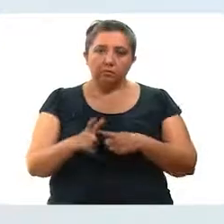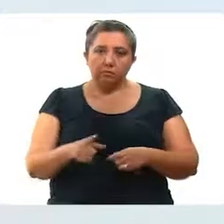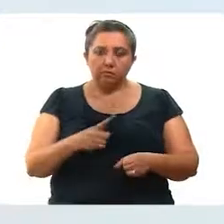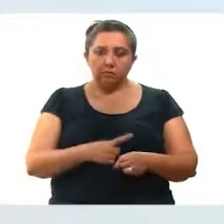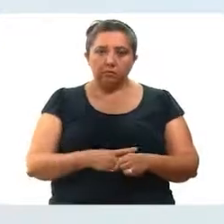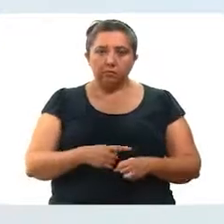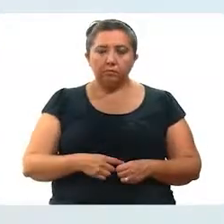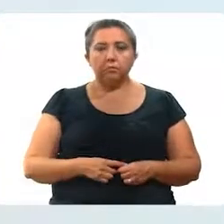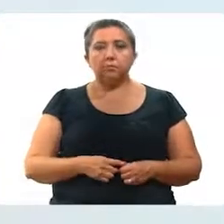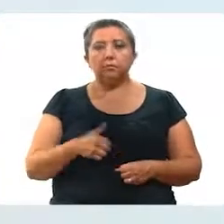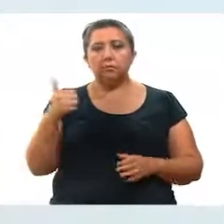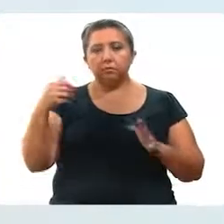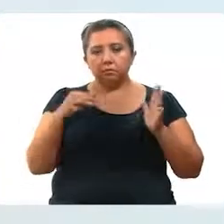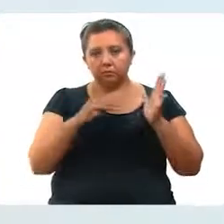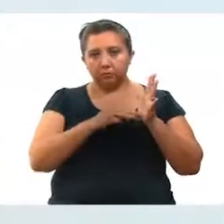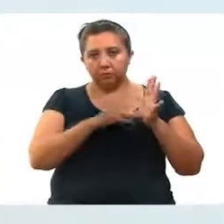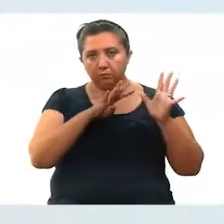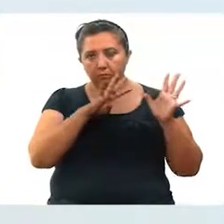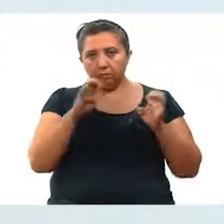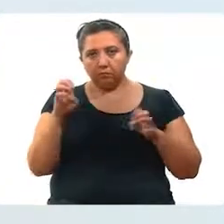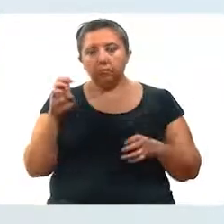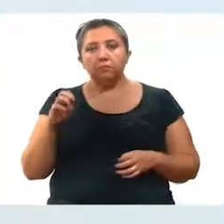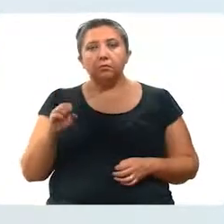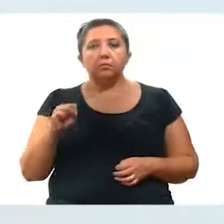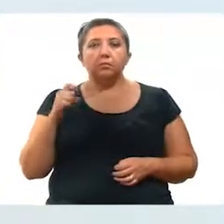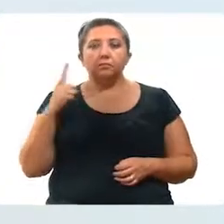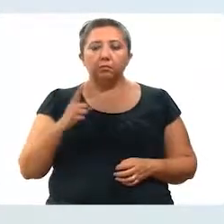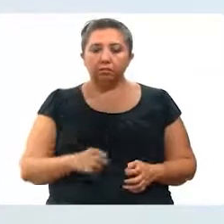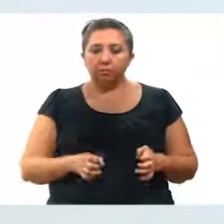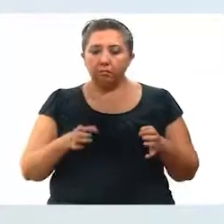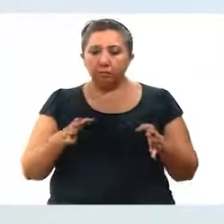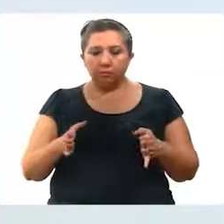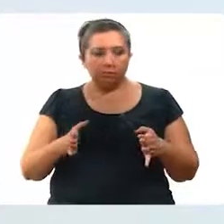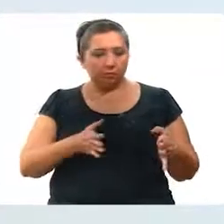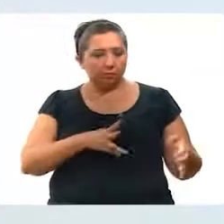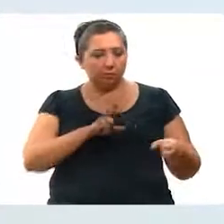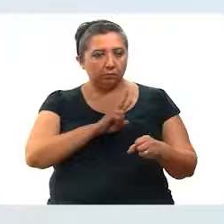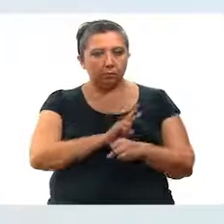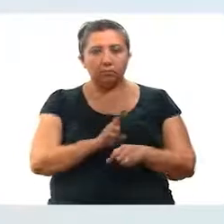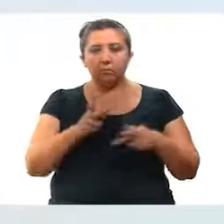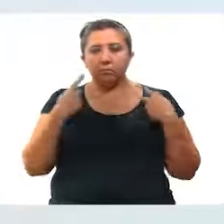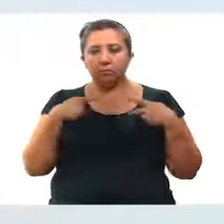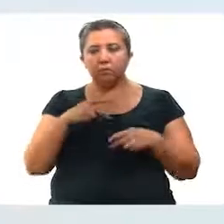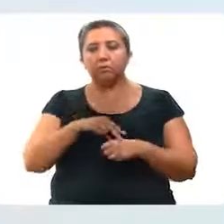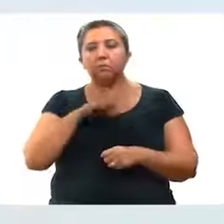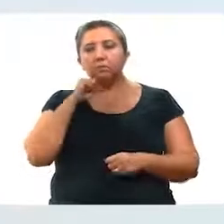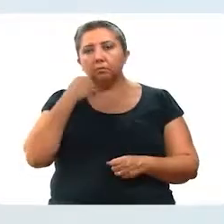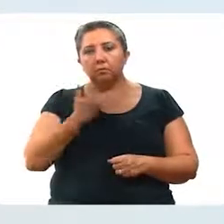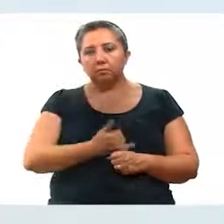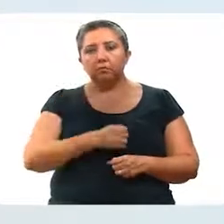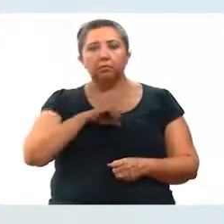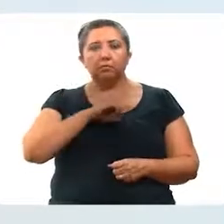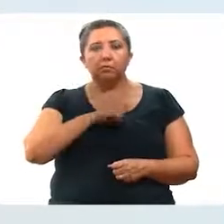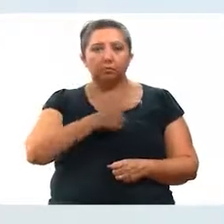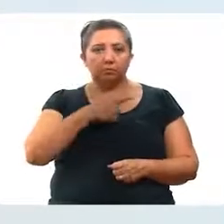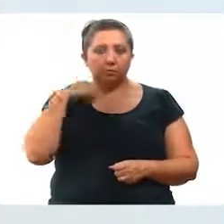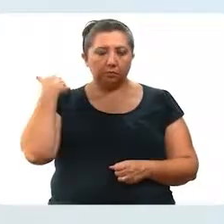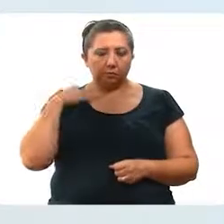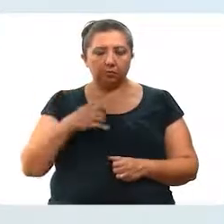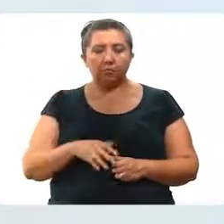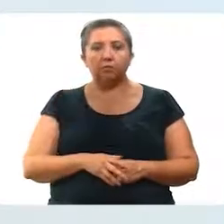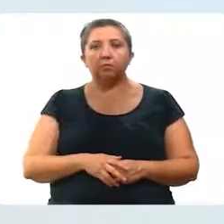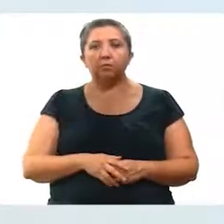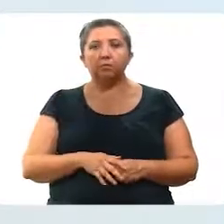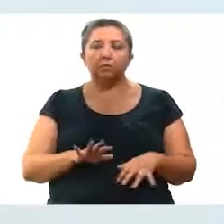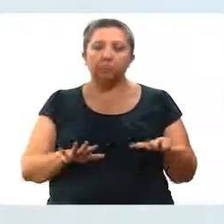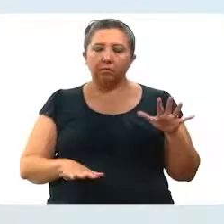casos activos, 6.961 están estables, aislados y monitoreados por personal médico de la Secretaría de Salud de